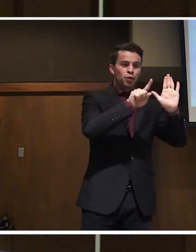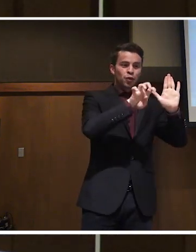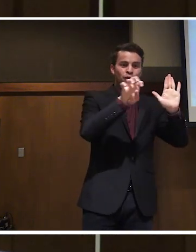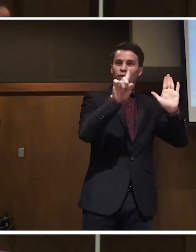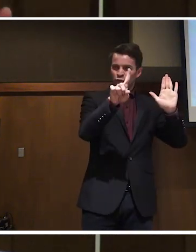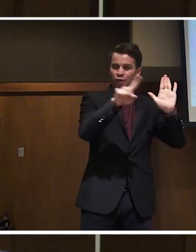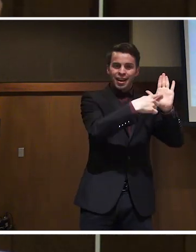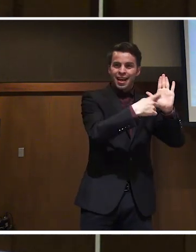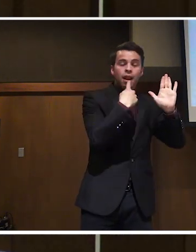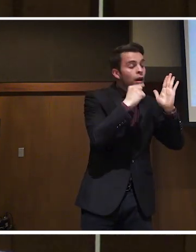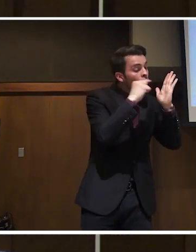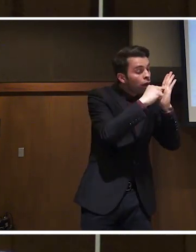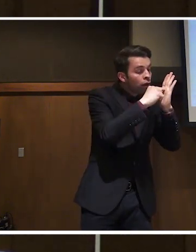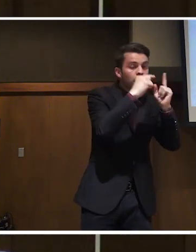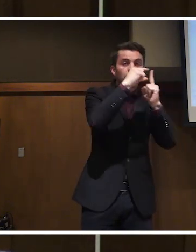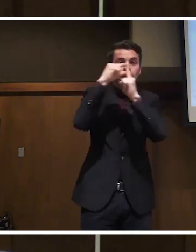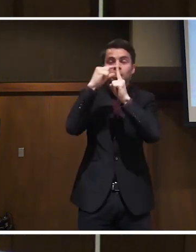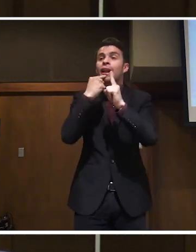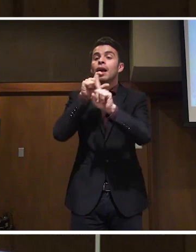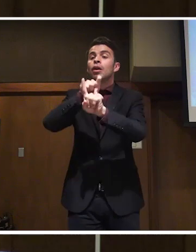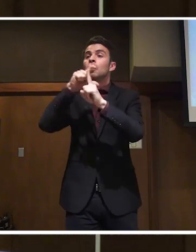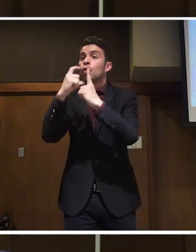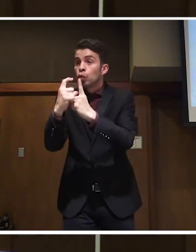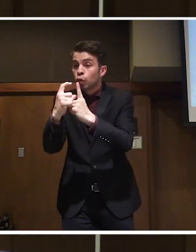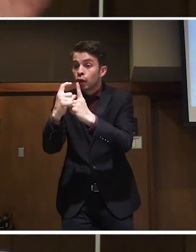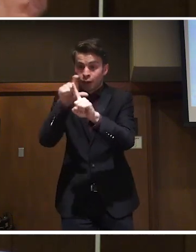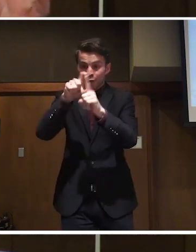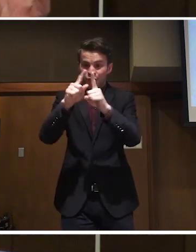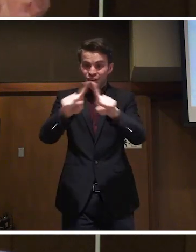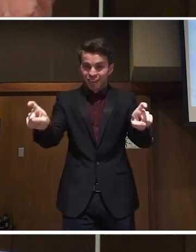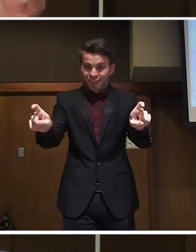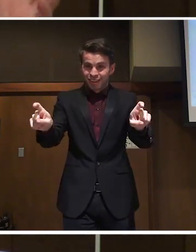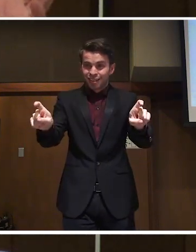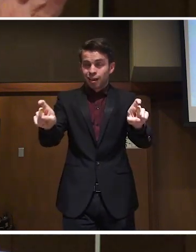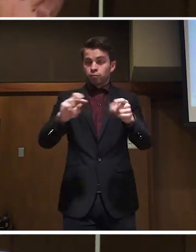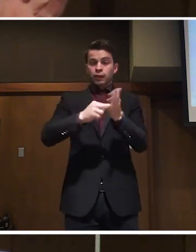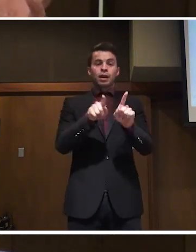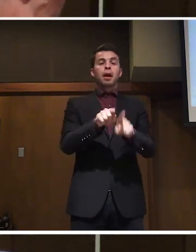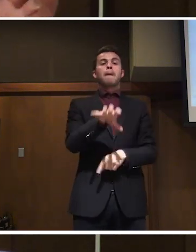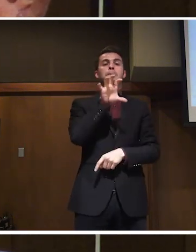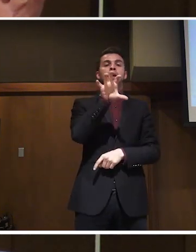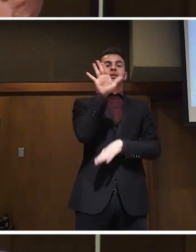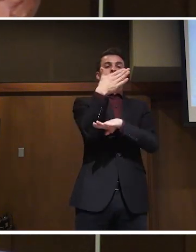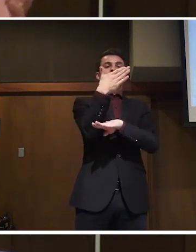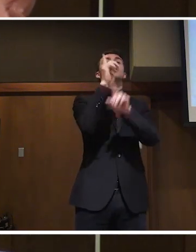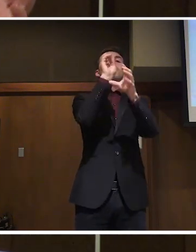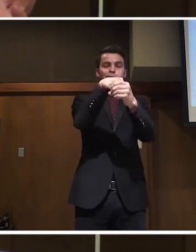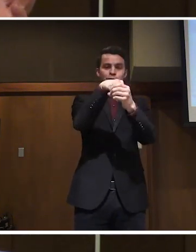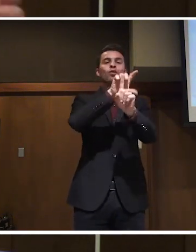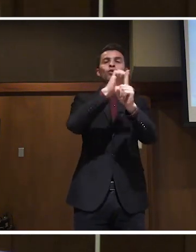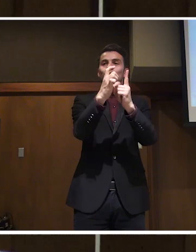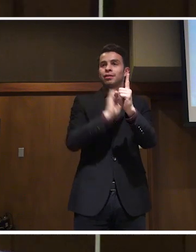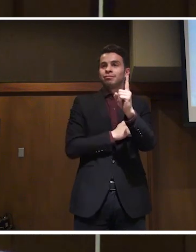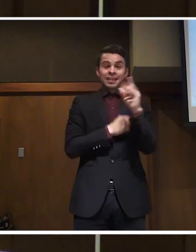el término, cuando habla de culturas, está usando ese sentido de nación como cultura, y dice que en